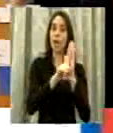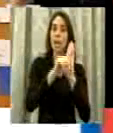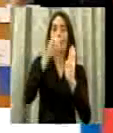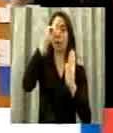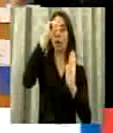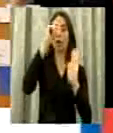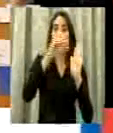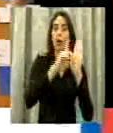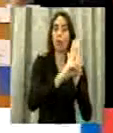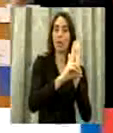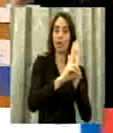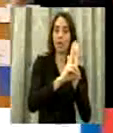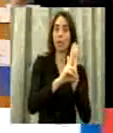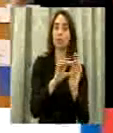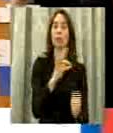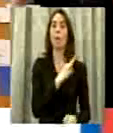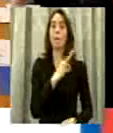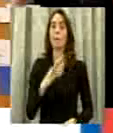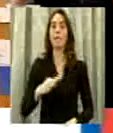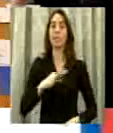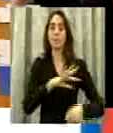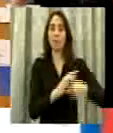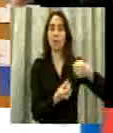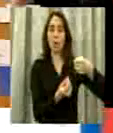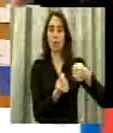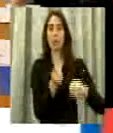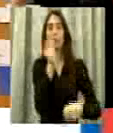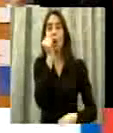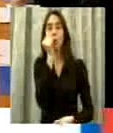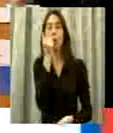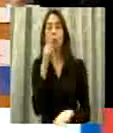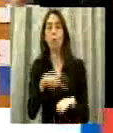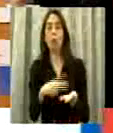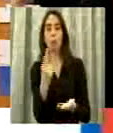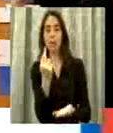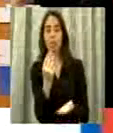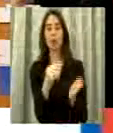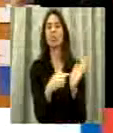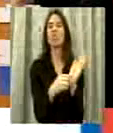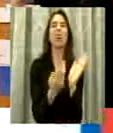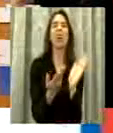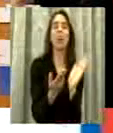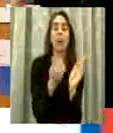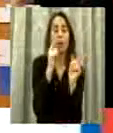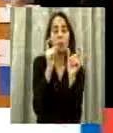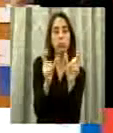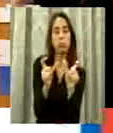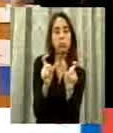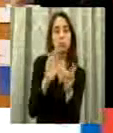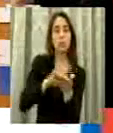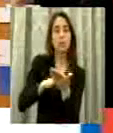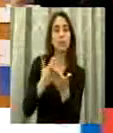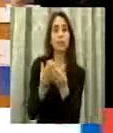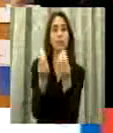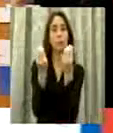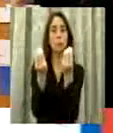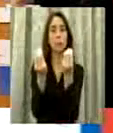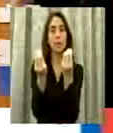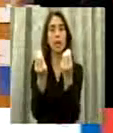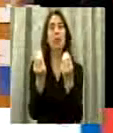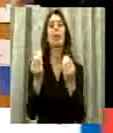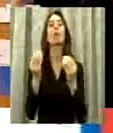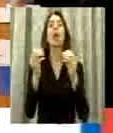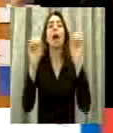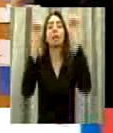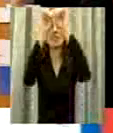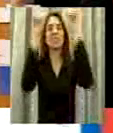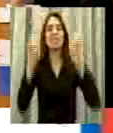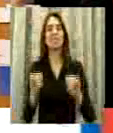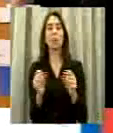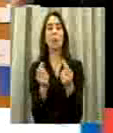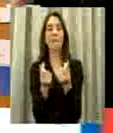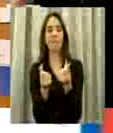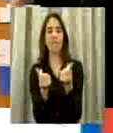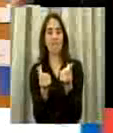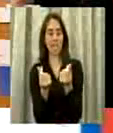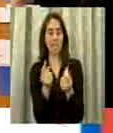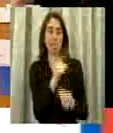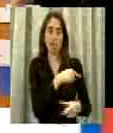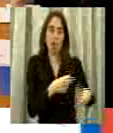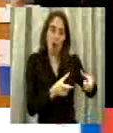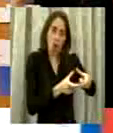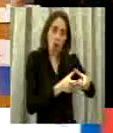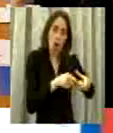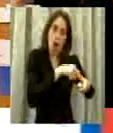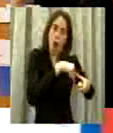Ministerio de Hacienda en octubre de 2011, que vela por la integridad y solidez del sistema financiero. ¿Qué es lo que hacemos en este Consejo?